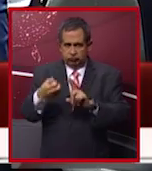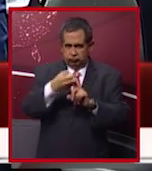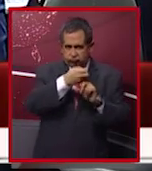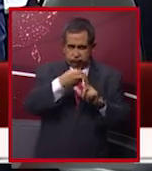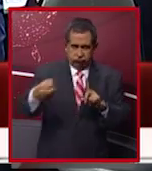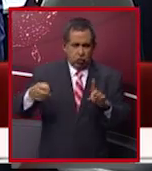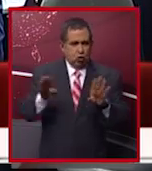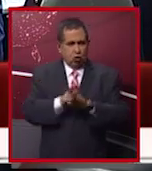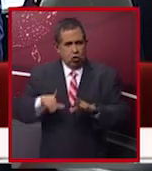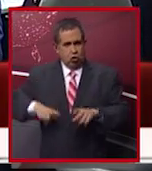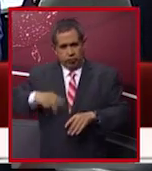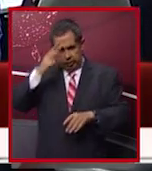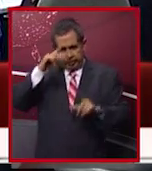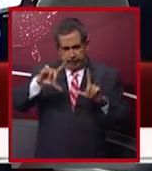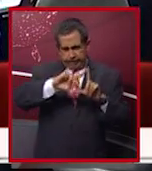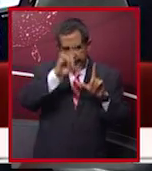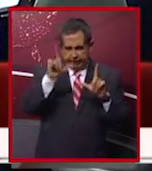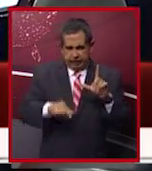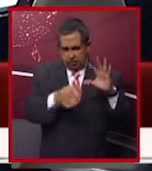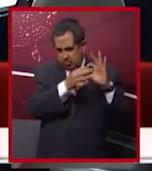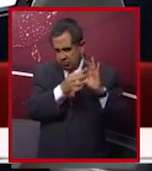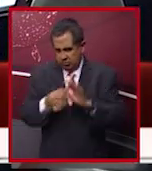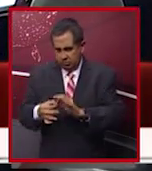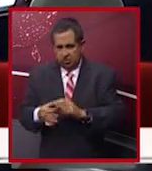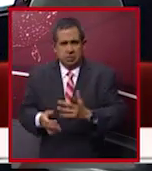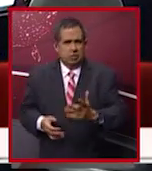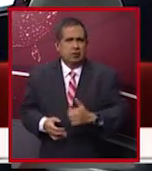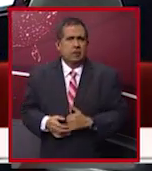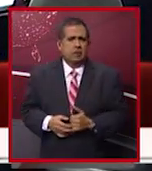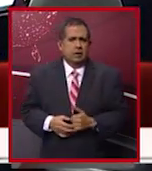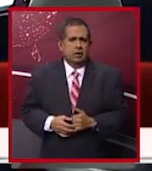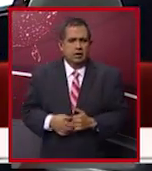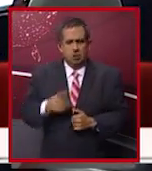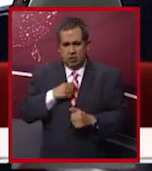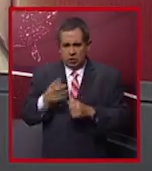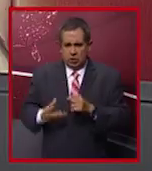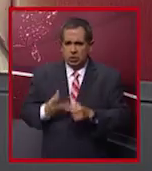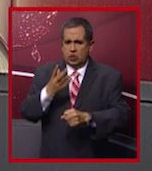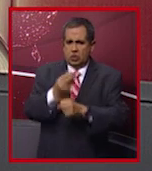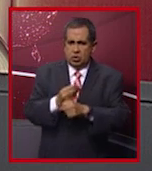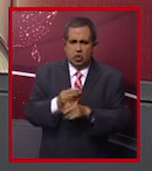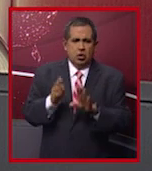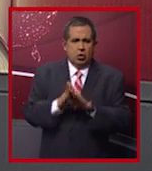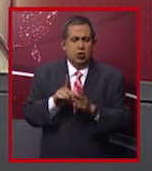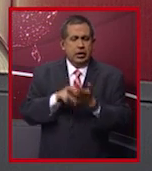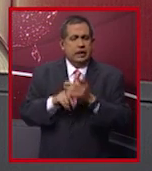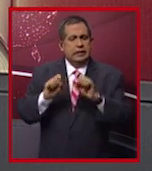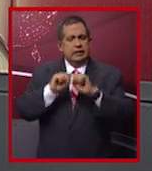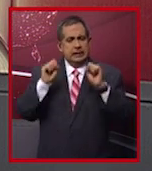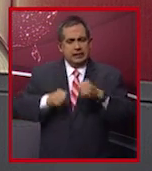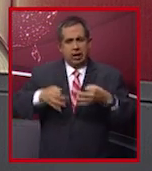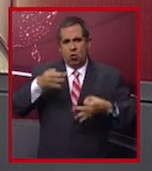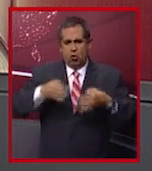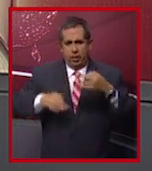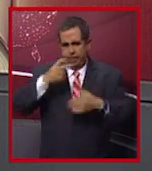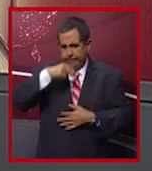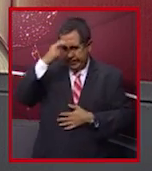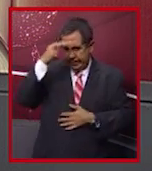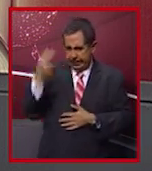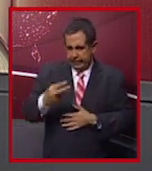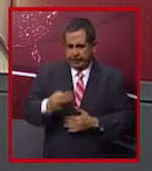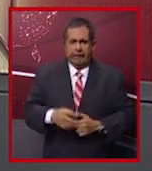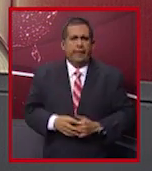sistema congruente en el Estado mexicano. Yo añadiría en el sistema jurídico